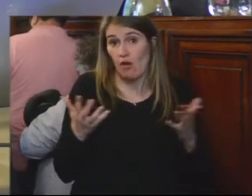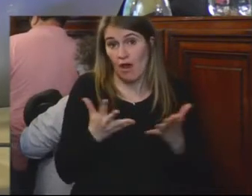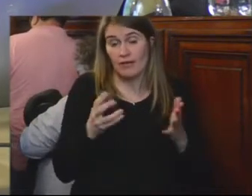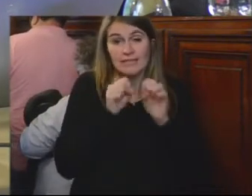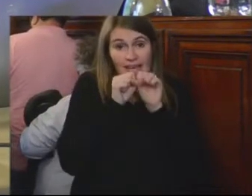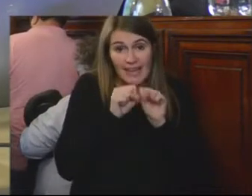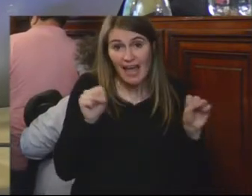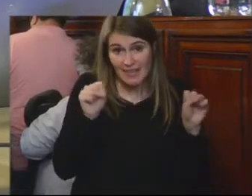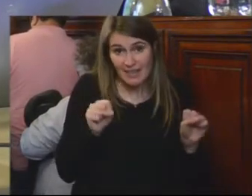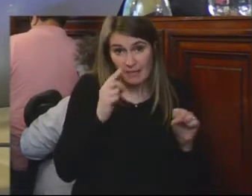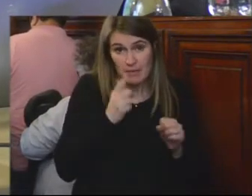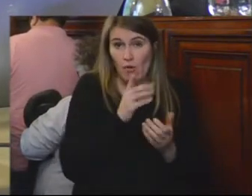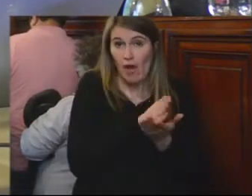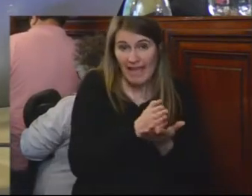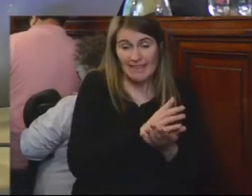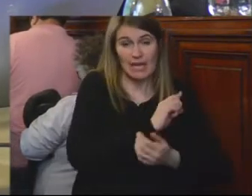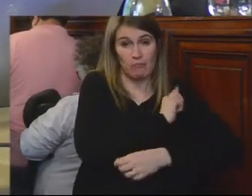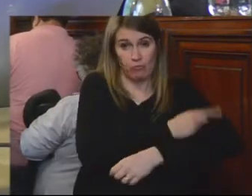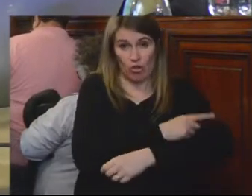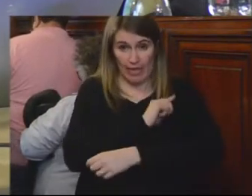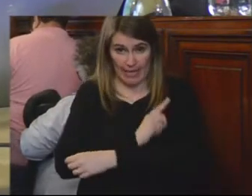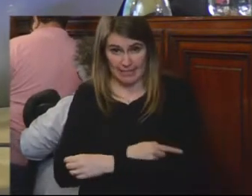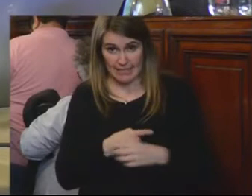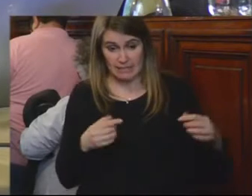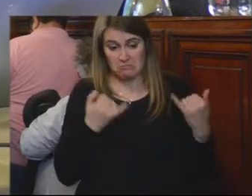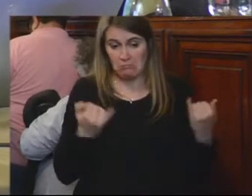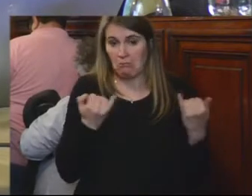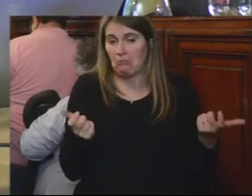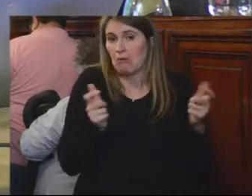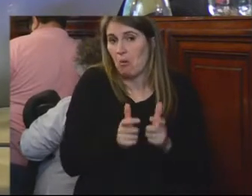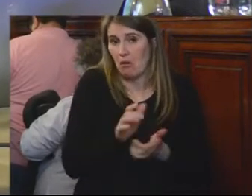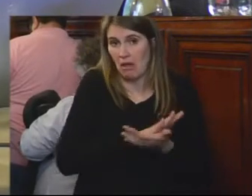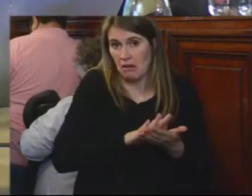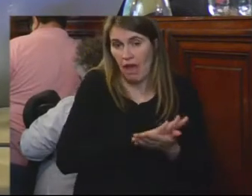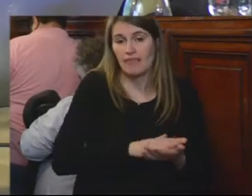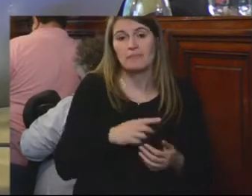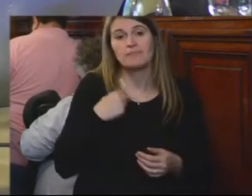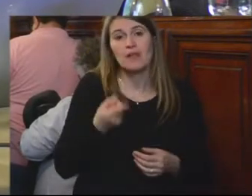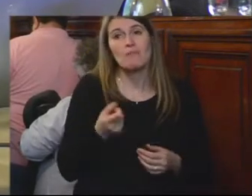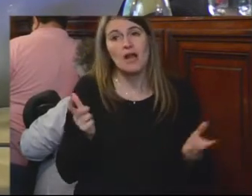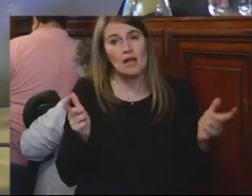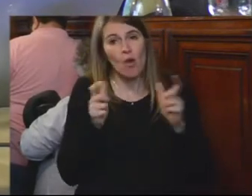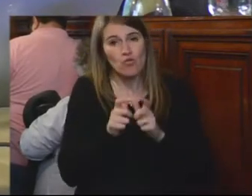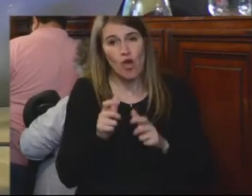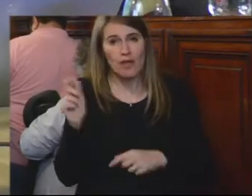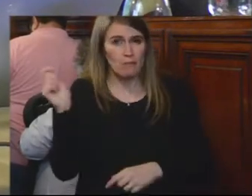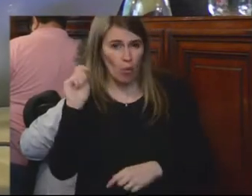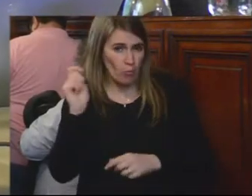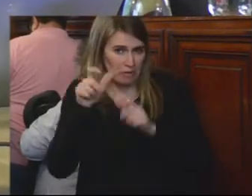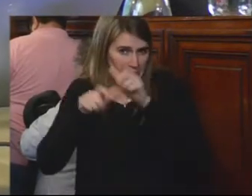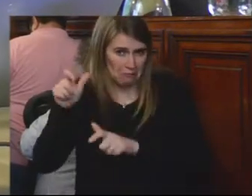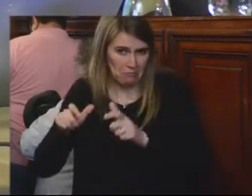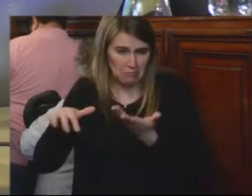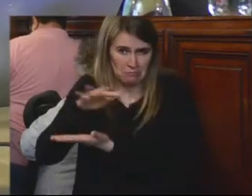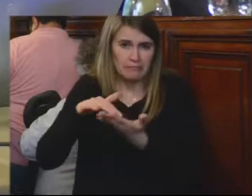interpoderes en 2016 que llevaba tiempo sin reunirse y hemos mantenido reuniones tanto públicas como en privado con los distintos